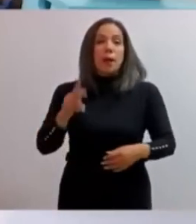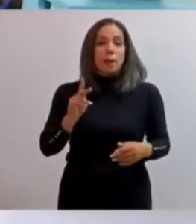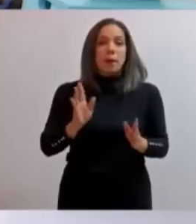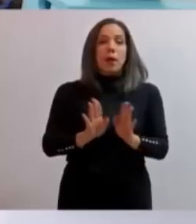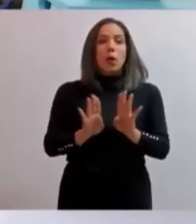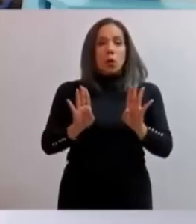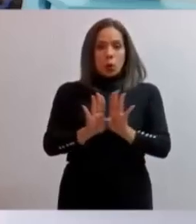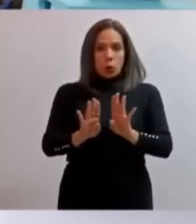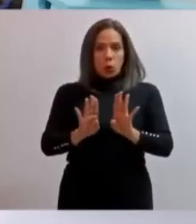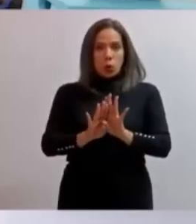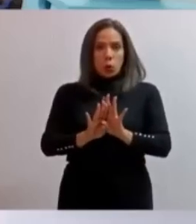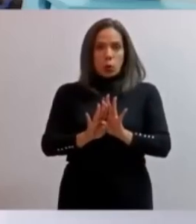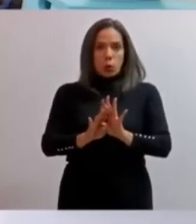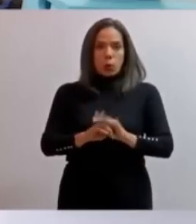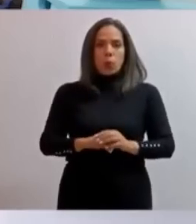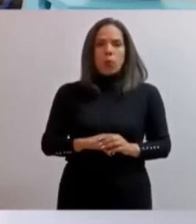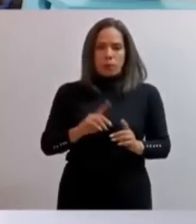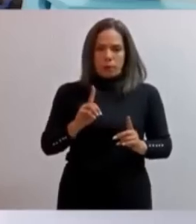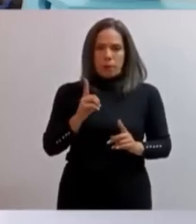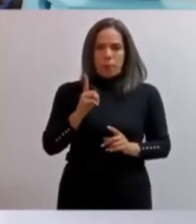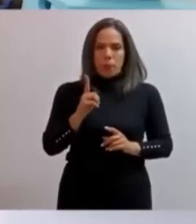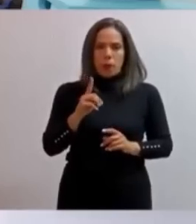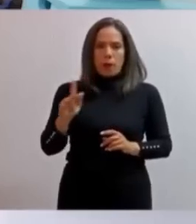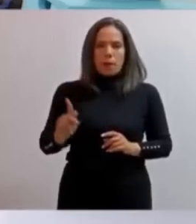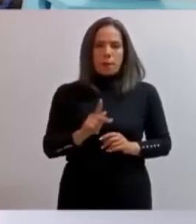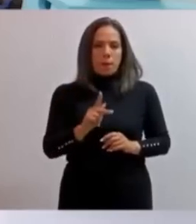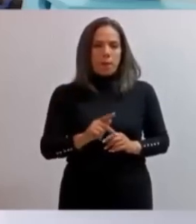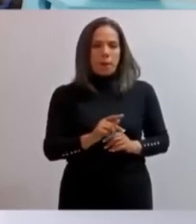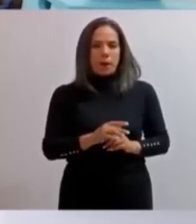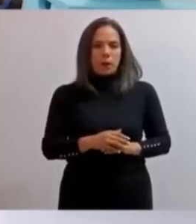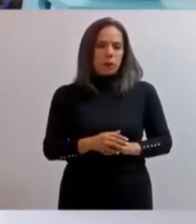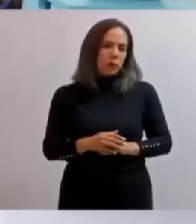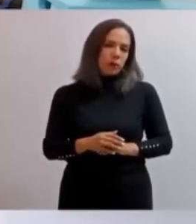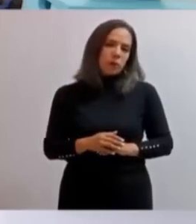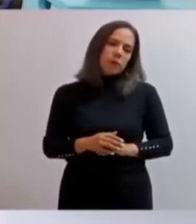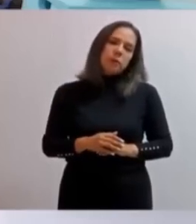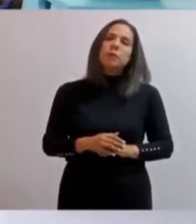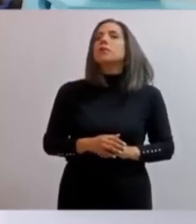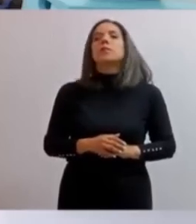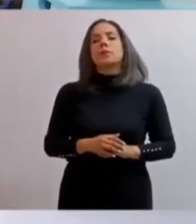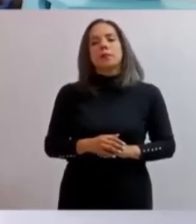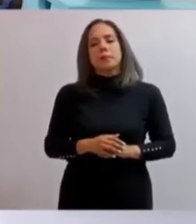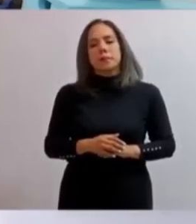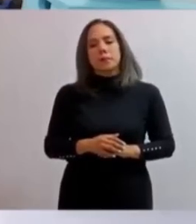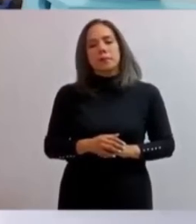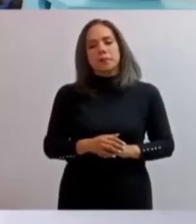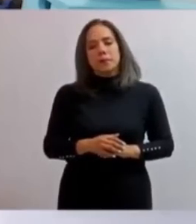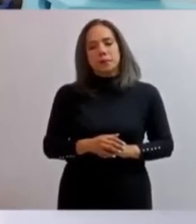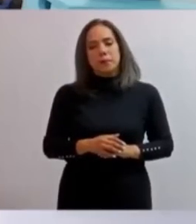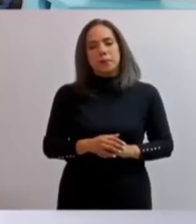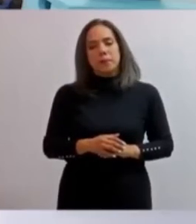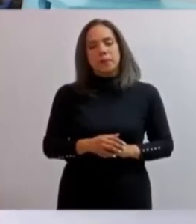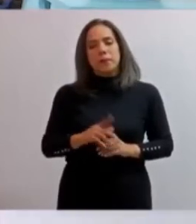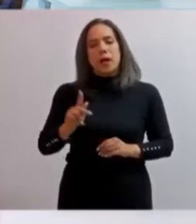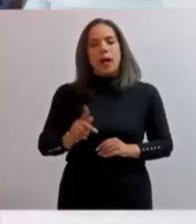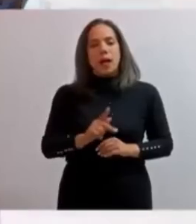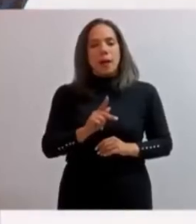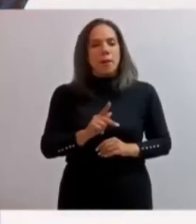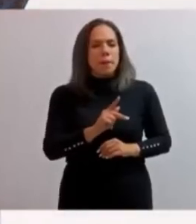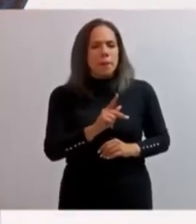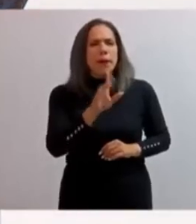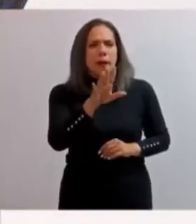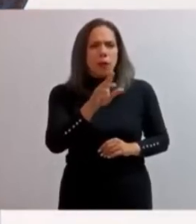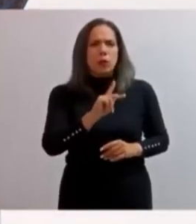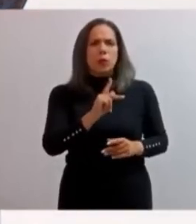la respuesta que puede dar a las siguientes preguntas. La maestra Aide Ángeles pregunta, ¿el proyecto